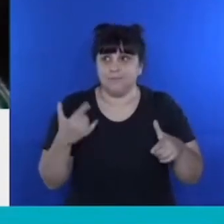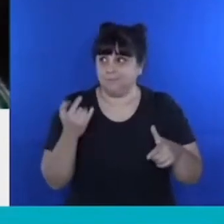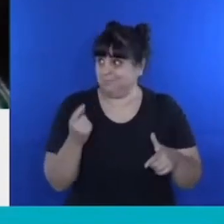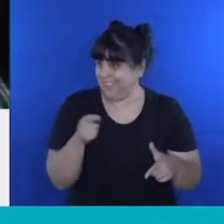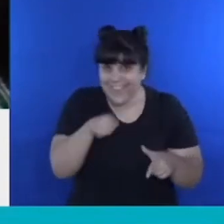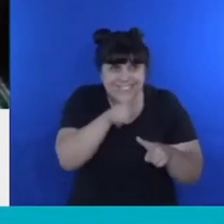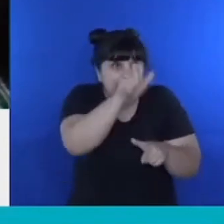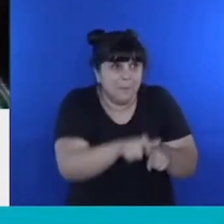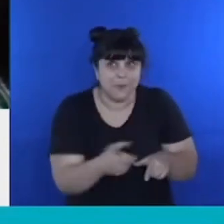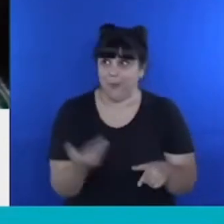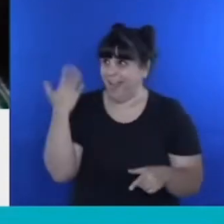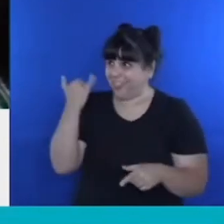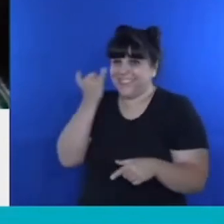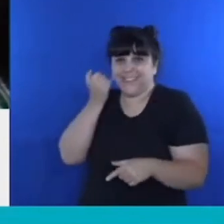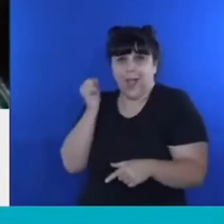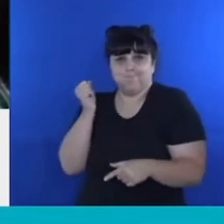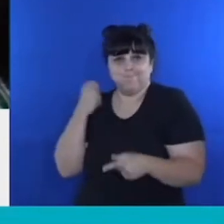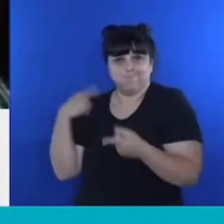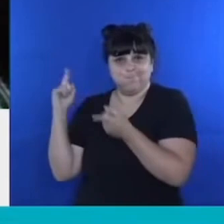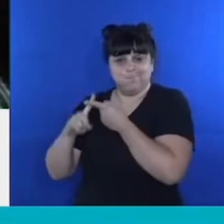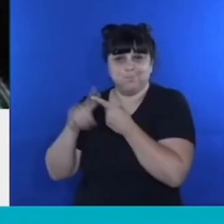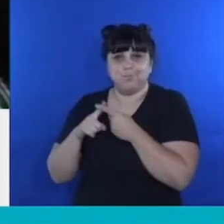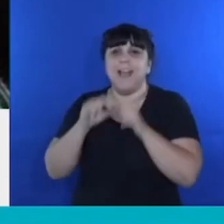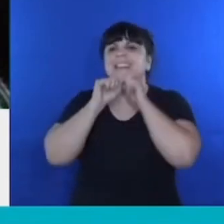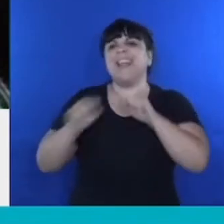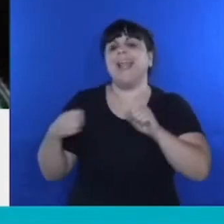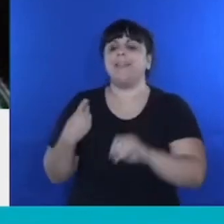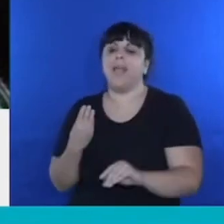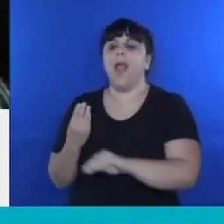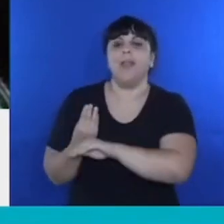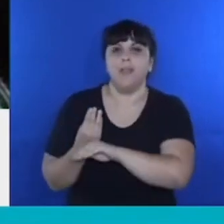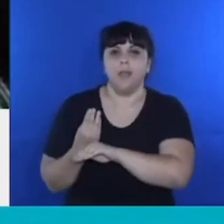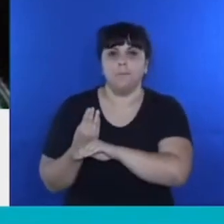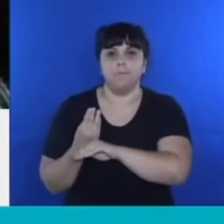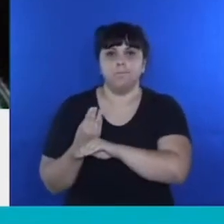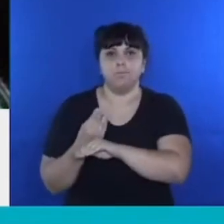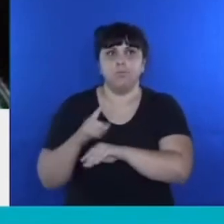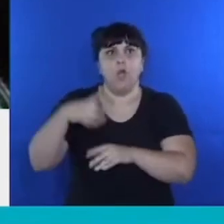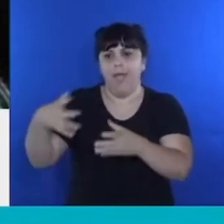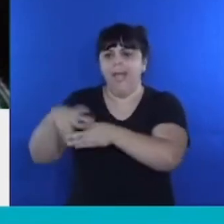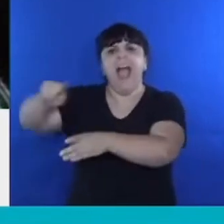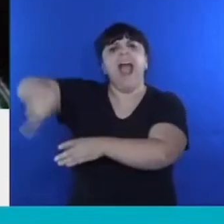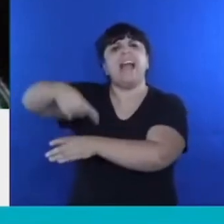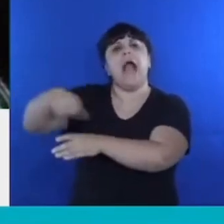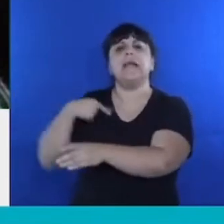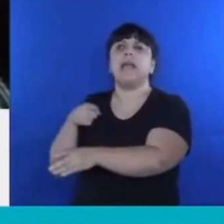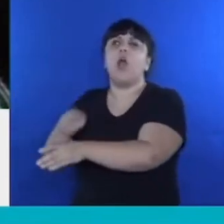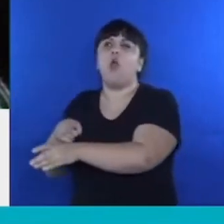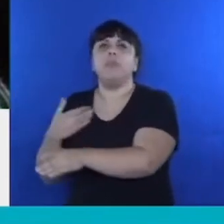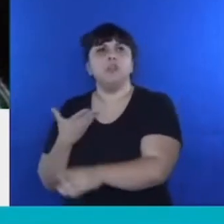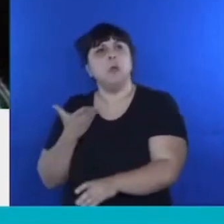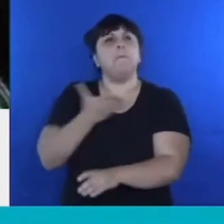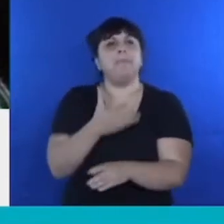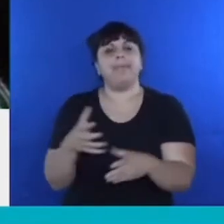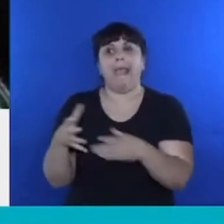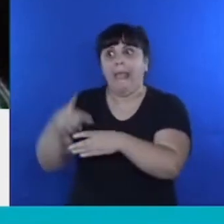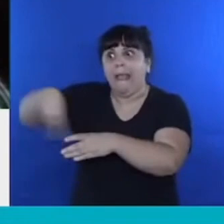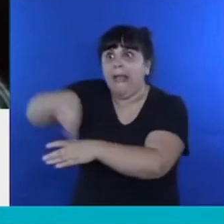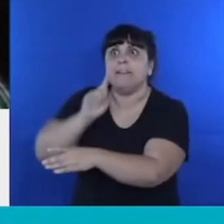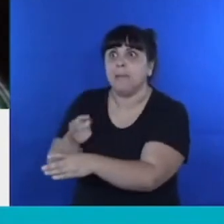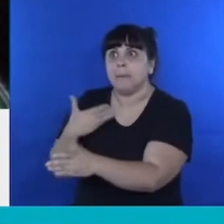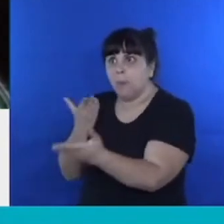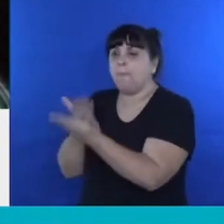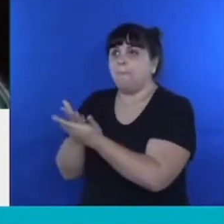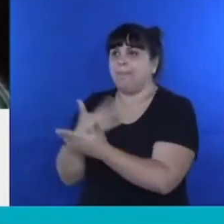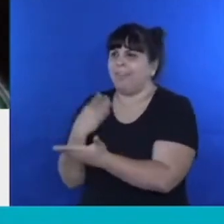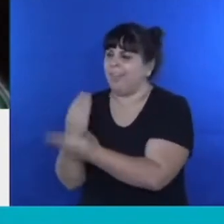negociar obscenamente una secretaría, el anticasta pidiéndole a la casta un cargo, bueno,